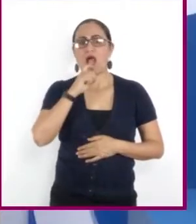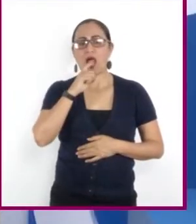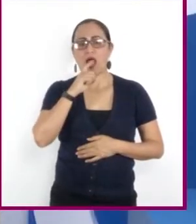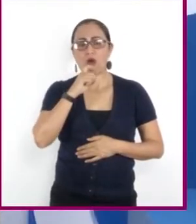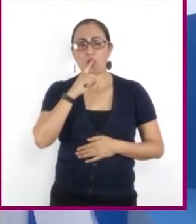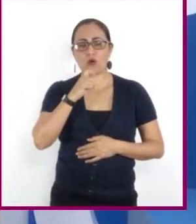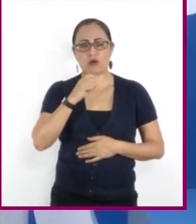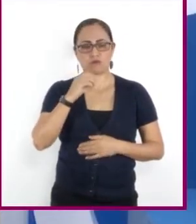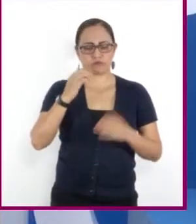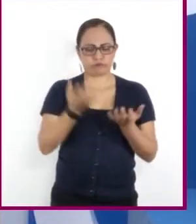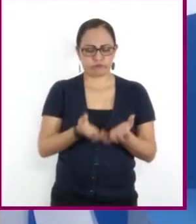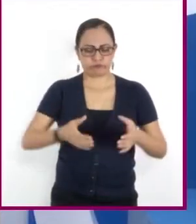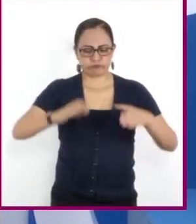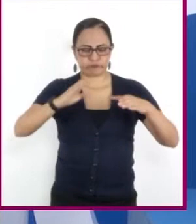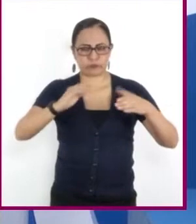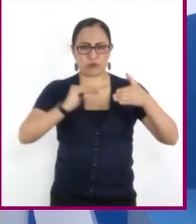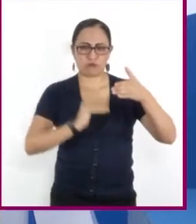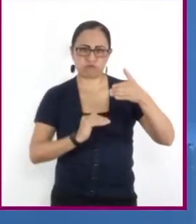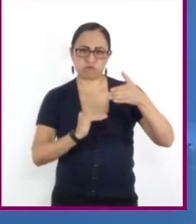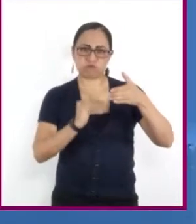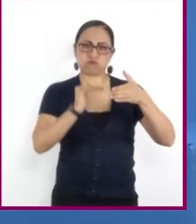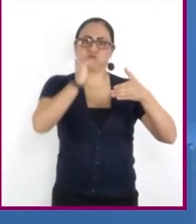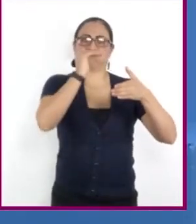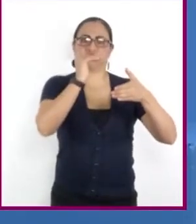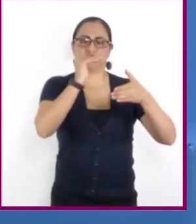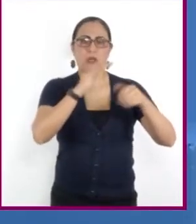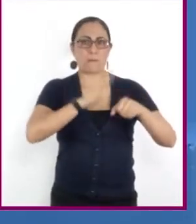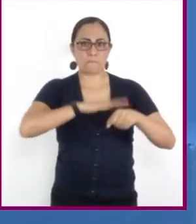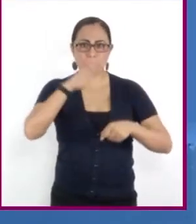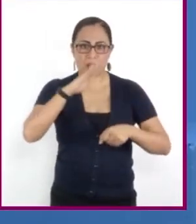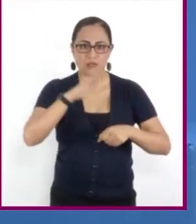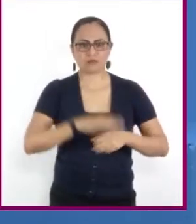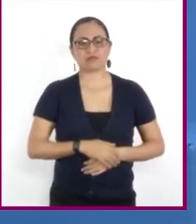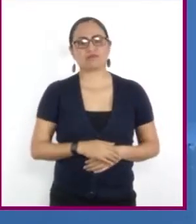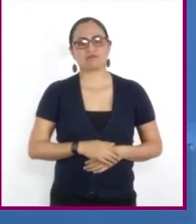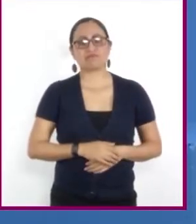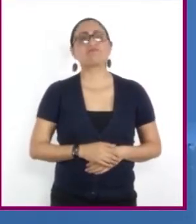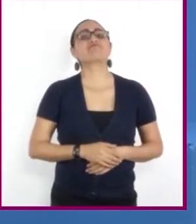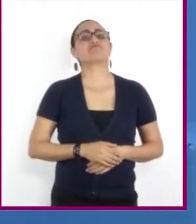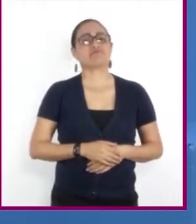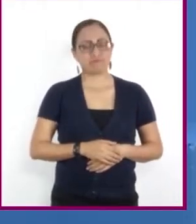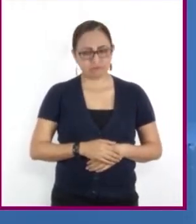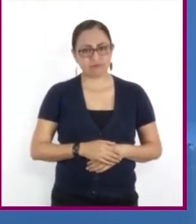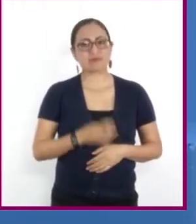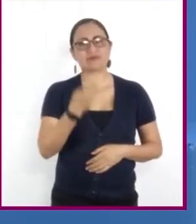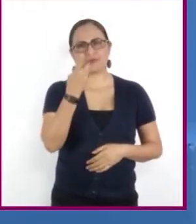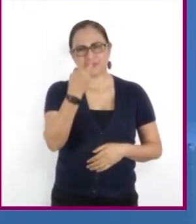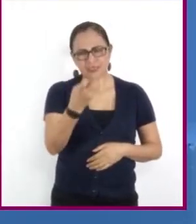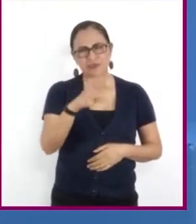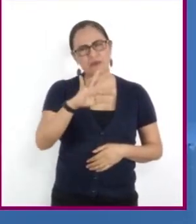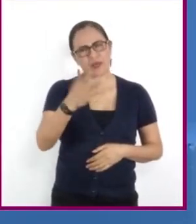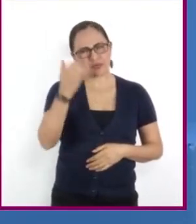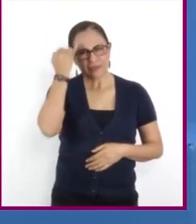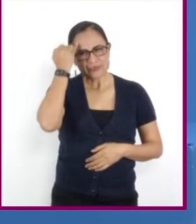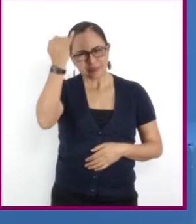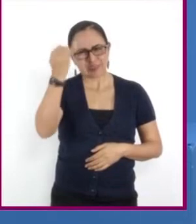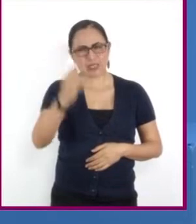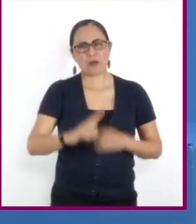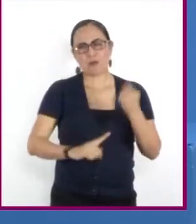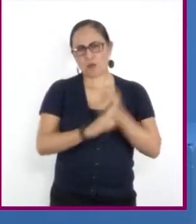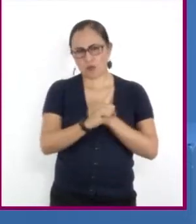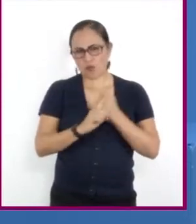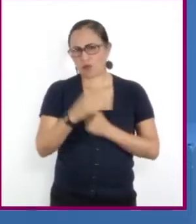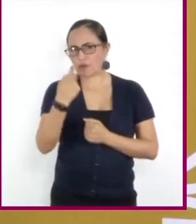de agua aumentó. Enrique, ¿esto te da una idea de cómo resolver el problema de medir